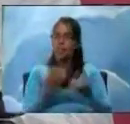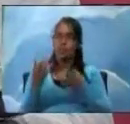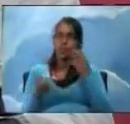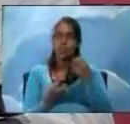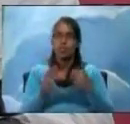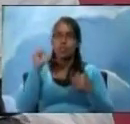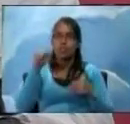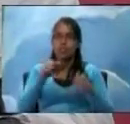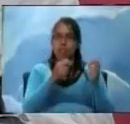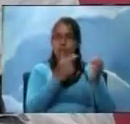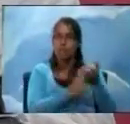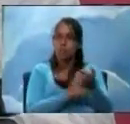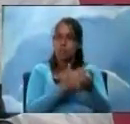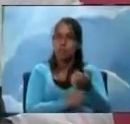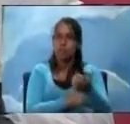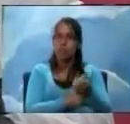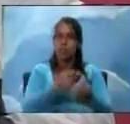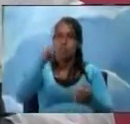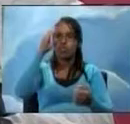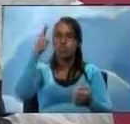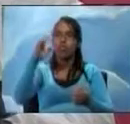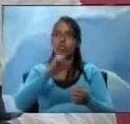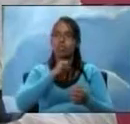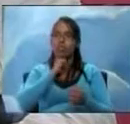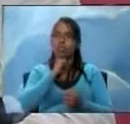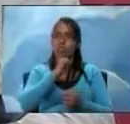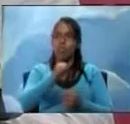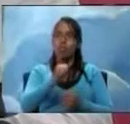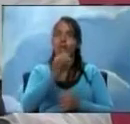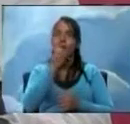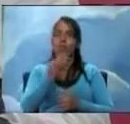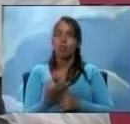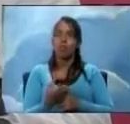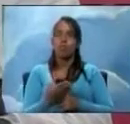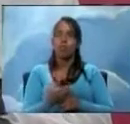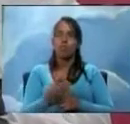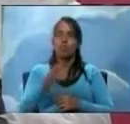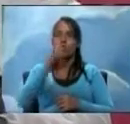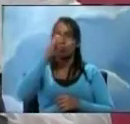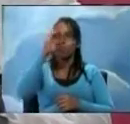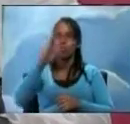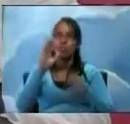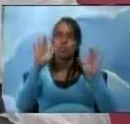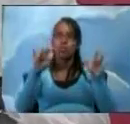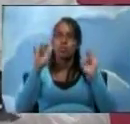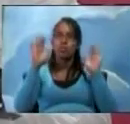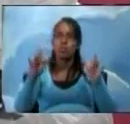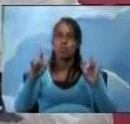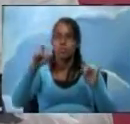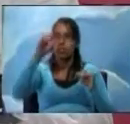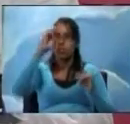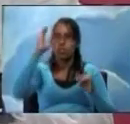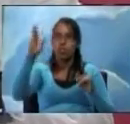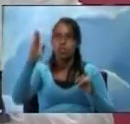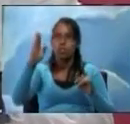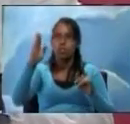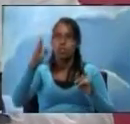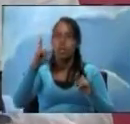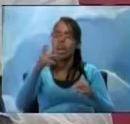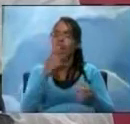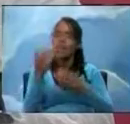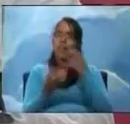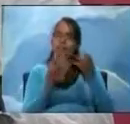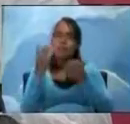infierno. Sí, hermanos, ciertamente Dios es bueno, Dios, un Dios de misericordia, un Dios de amor. Pero, hermano,